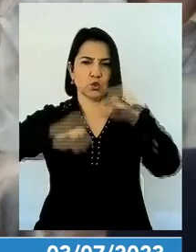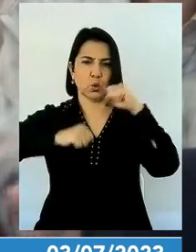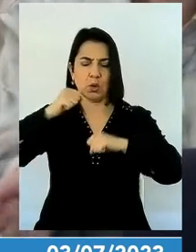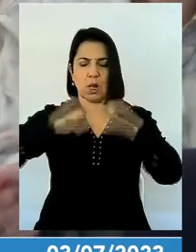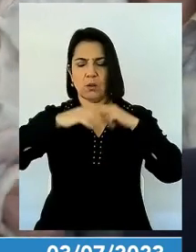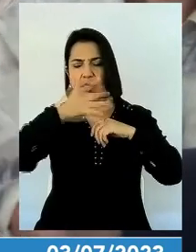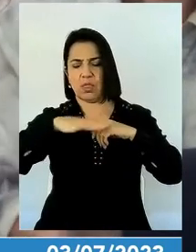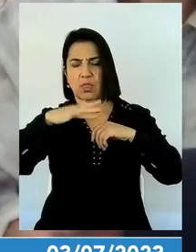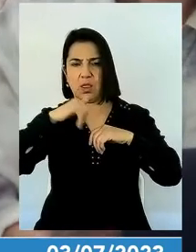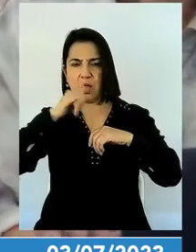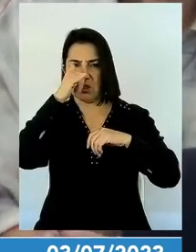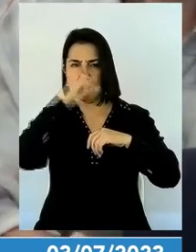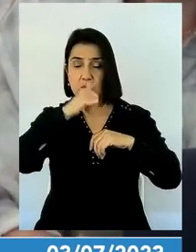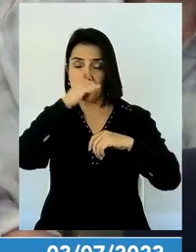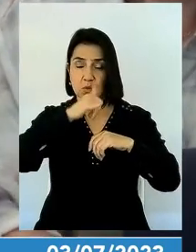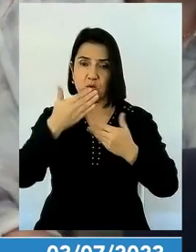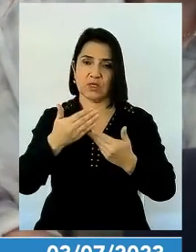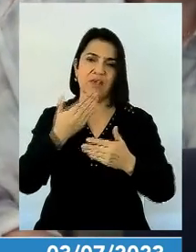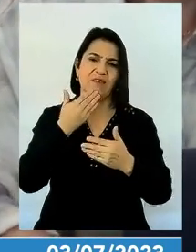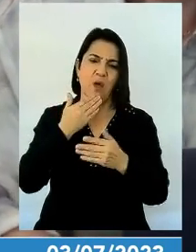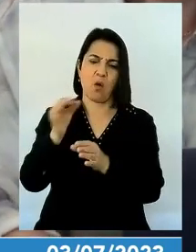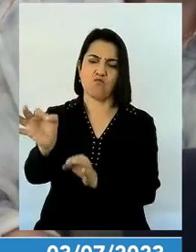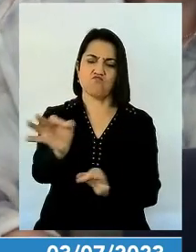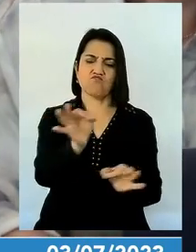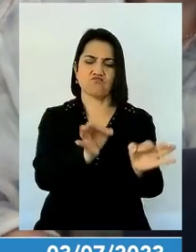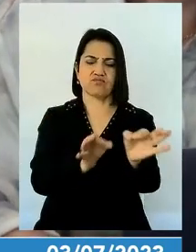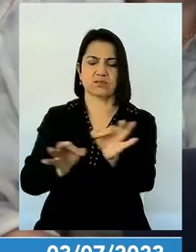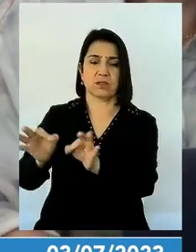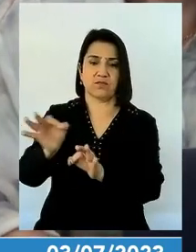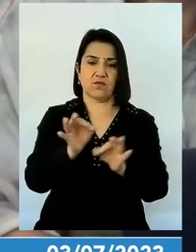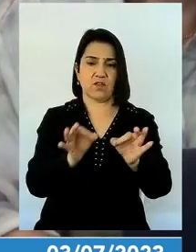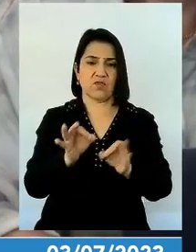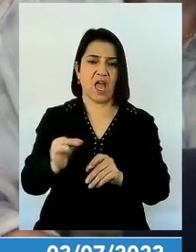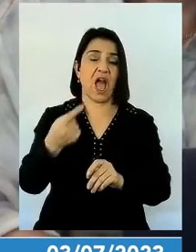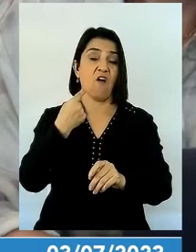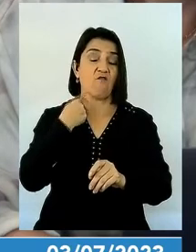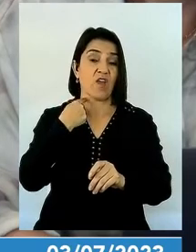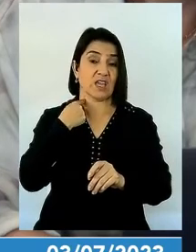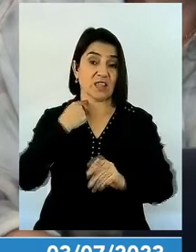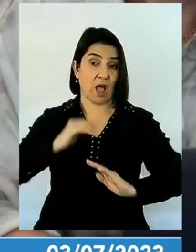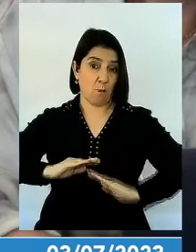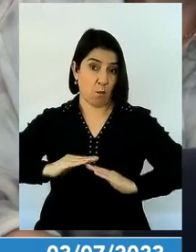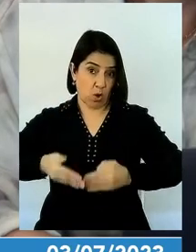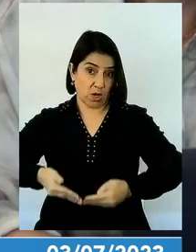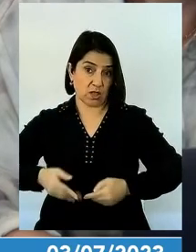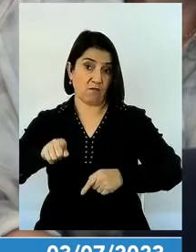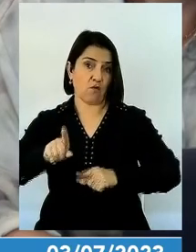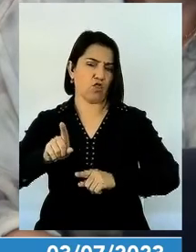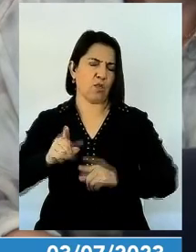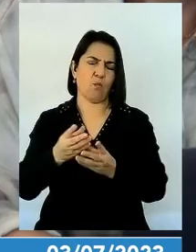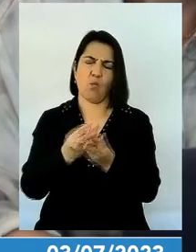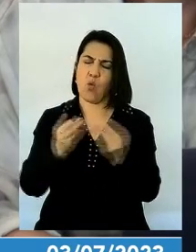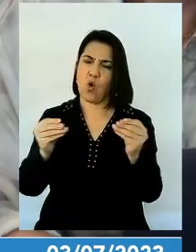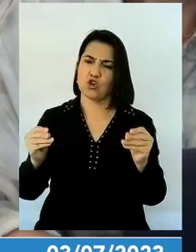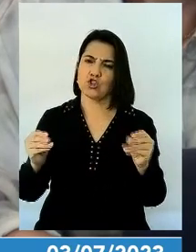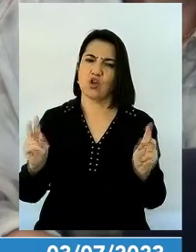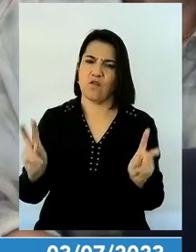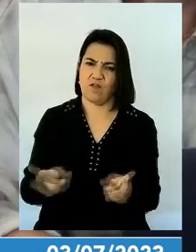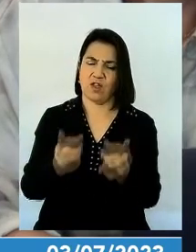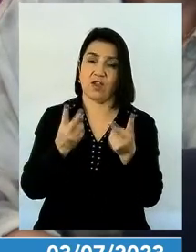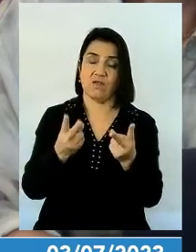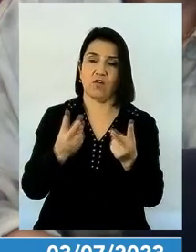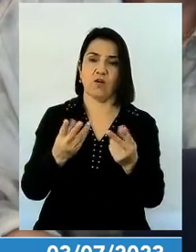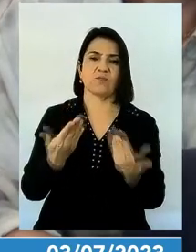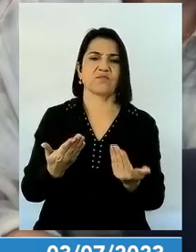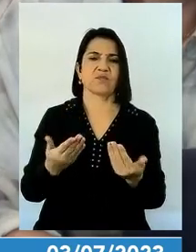y moléculas biológicas de acción hormonal que alteran los ciclos reproductivos de muchos organismos, el deterioro de espacios marinos costeros